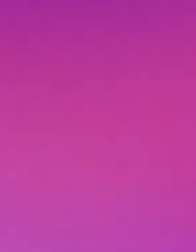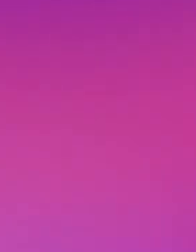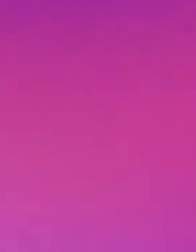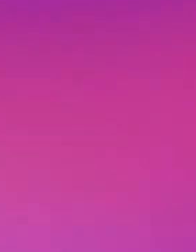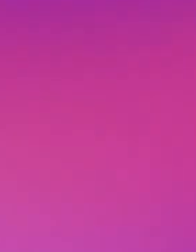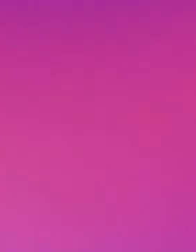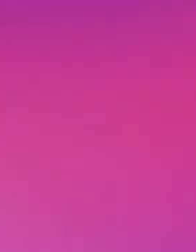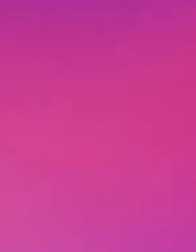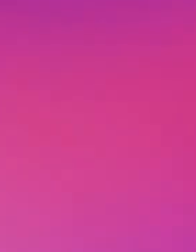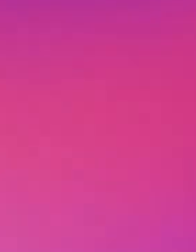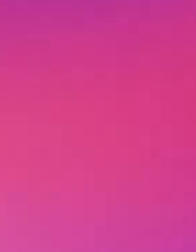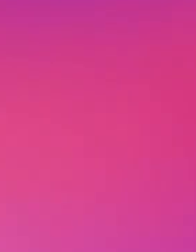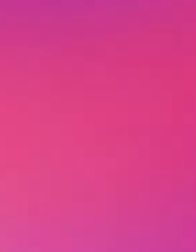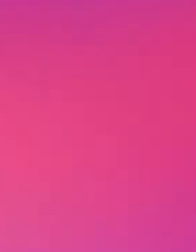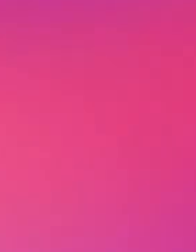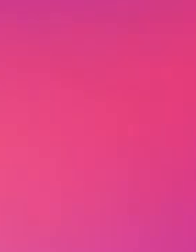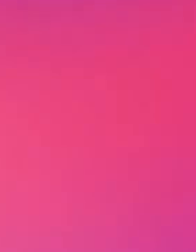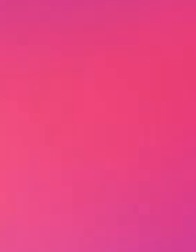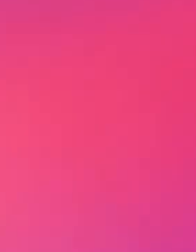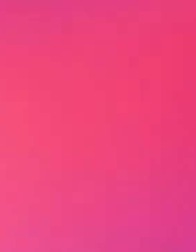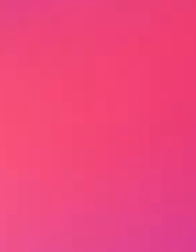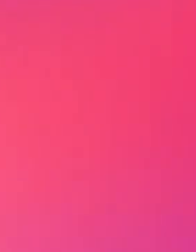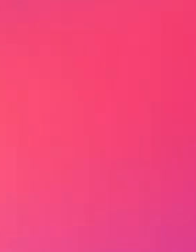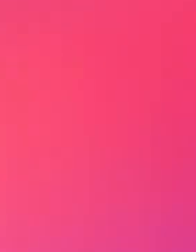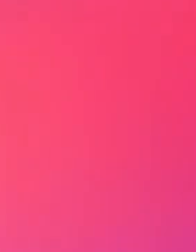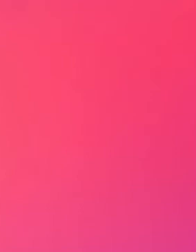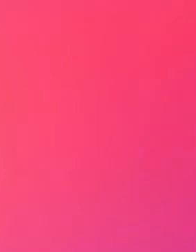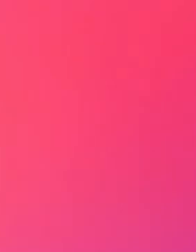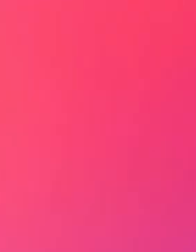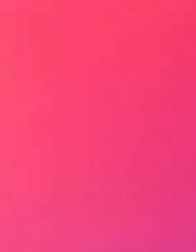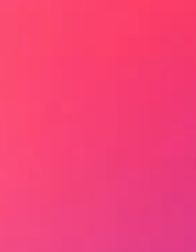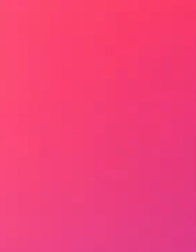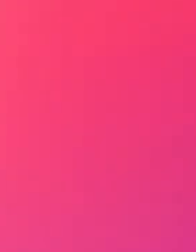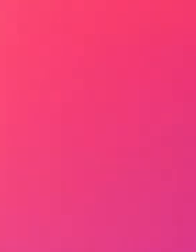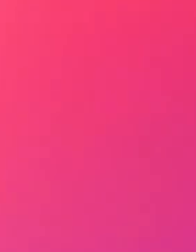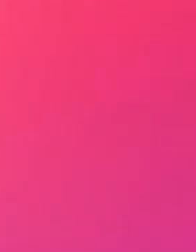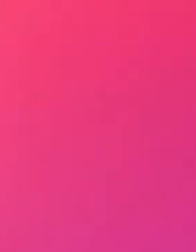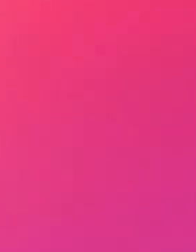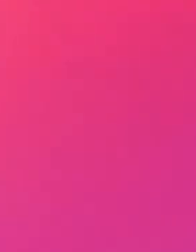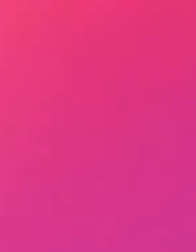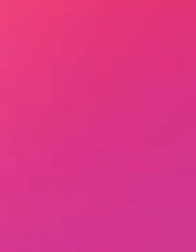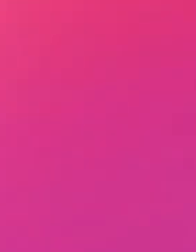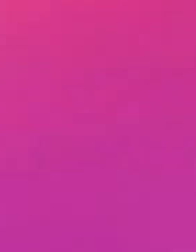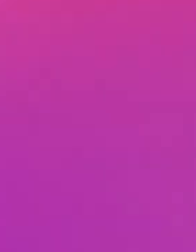el 55 36 01 71 23.